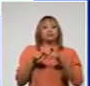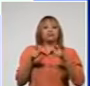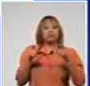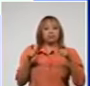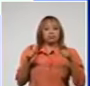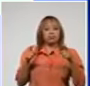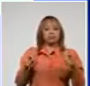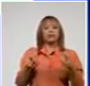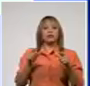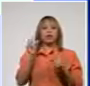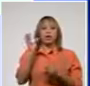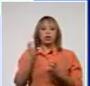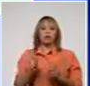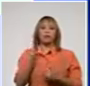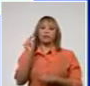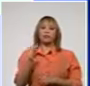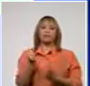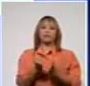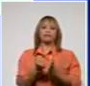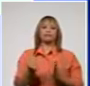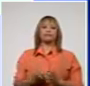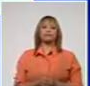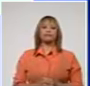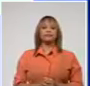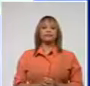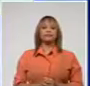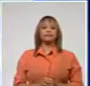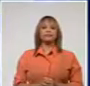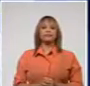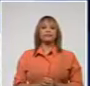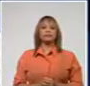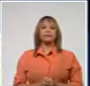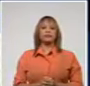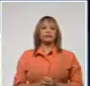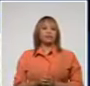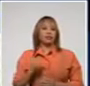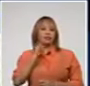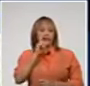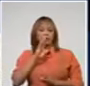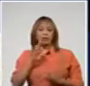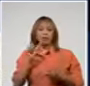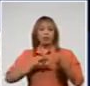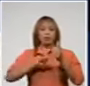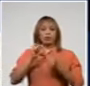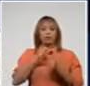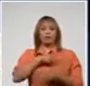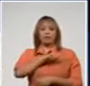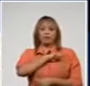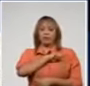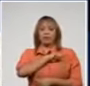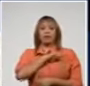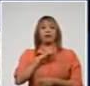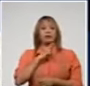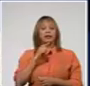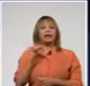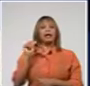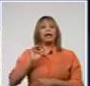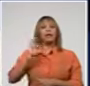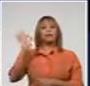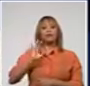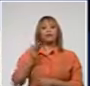incremento del número de casos. Finalmente, con este comportamiento hasta el día de ayer, la tasa más